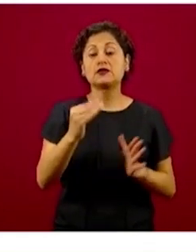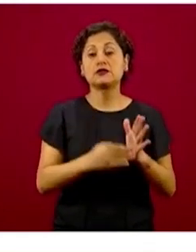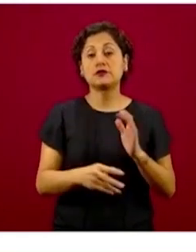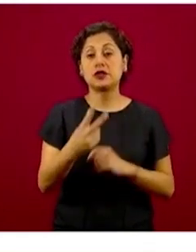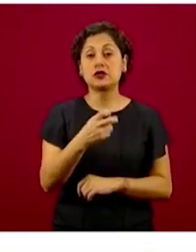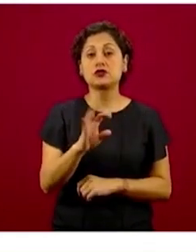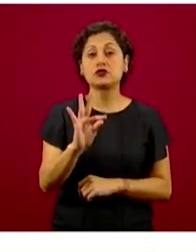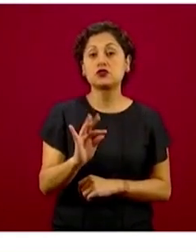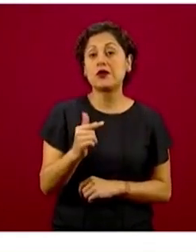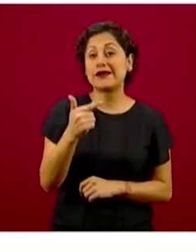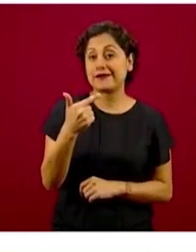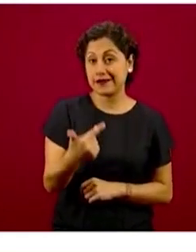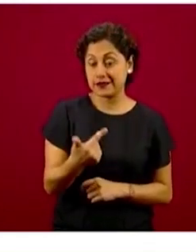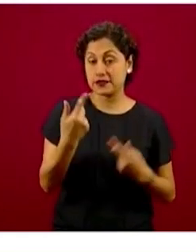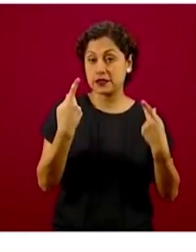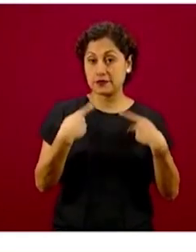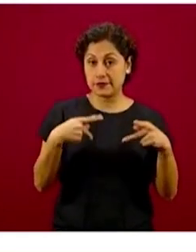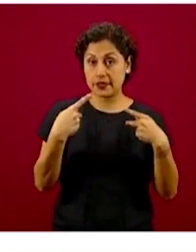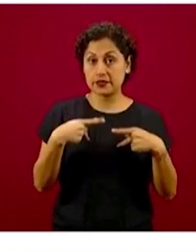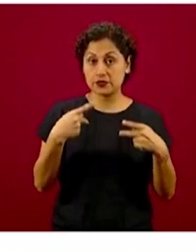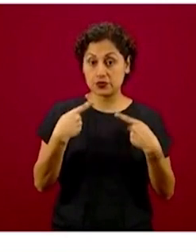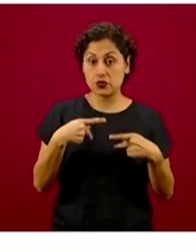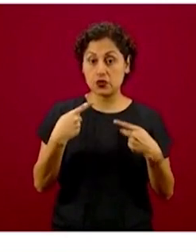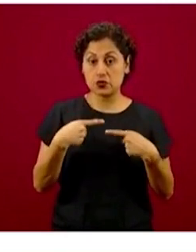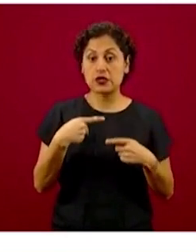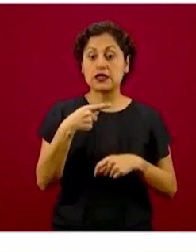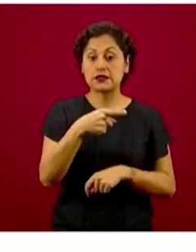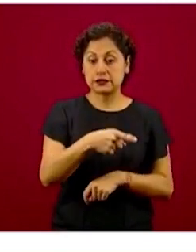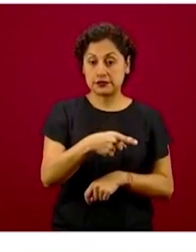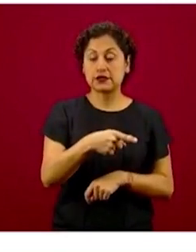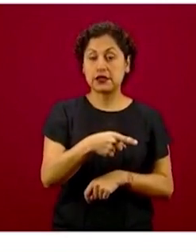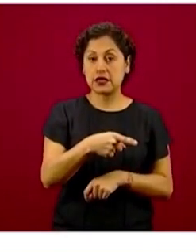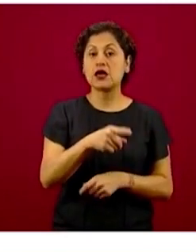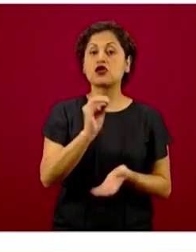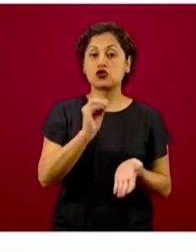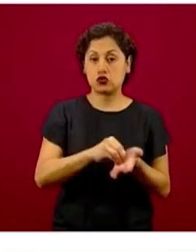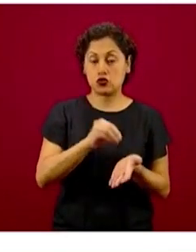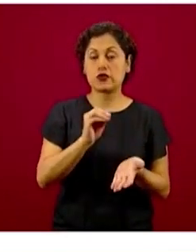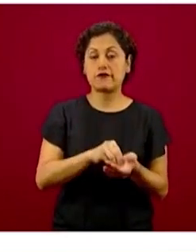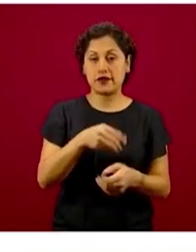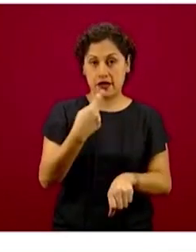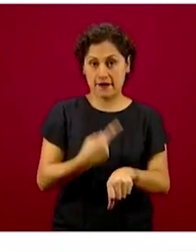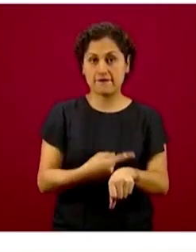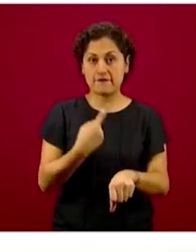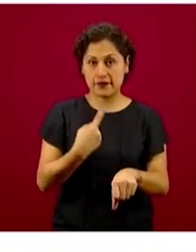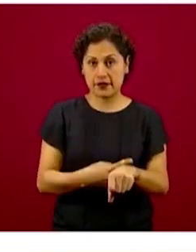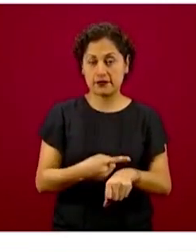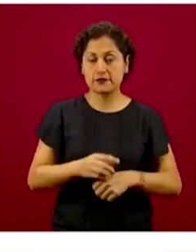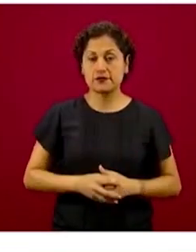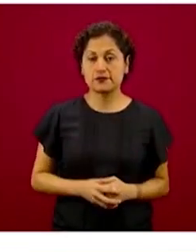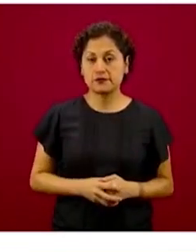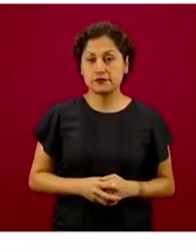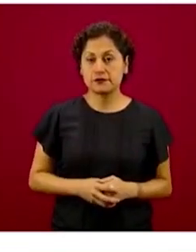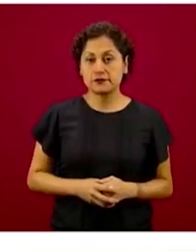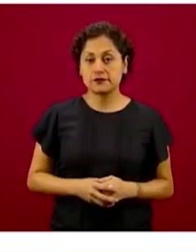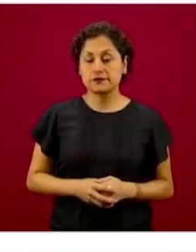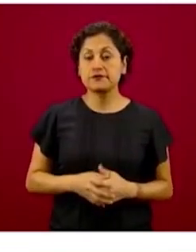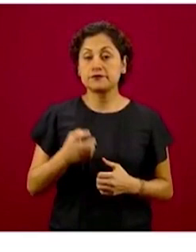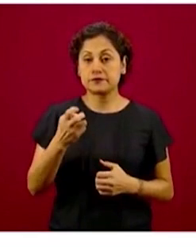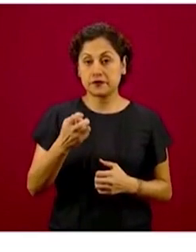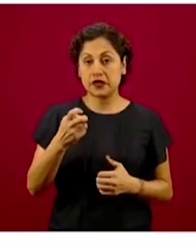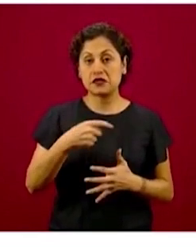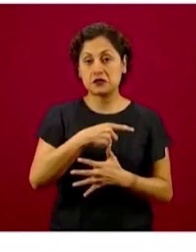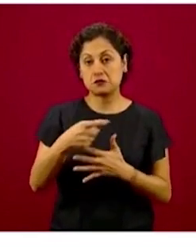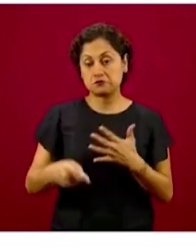14.247 casos los que conforman la epidemia activa en México, es decir, una quinta parte, que es la que ha iniciado